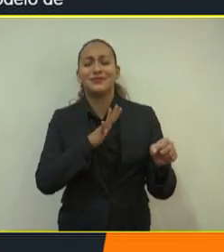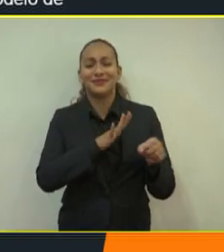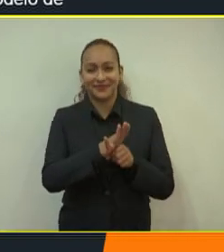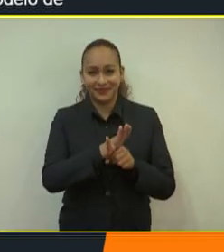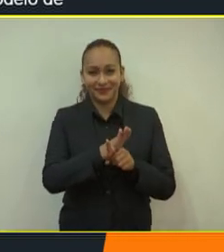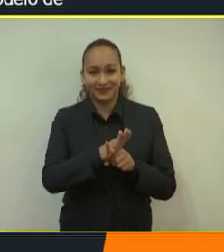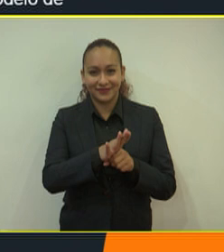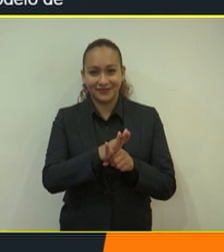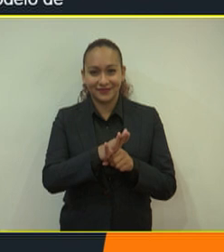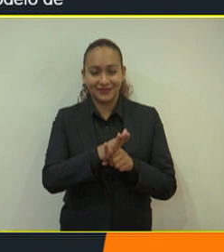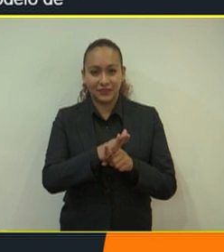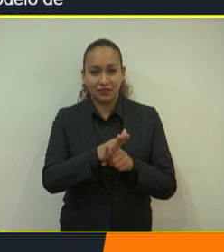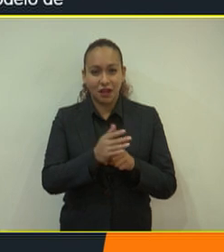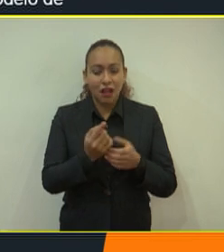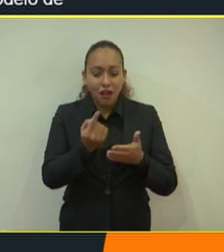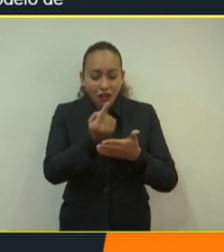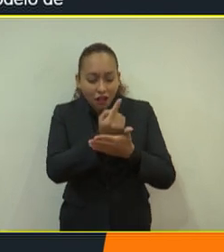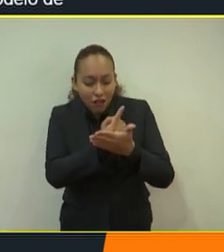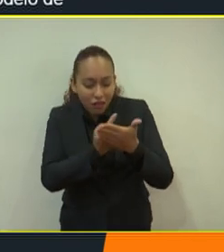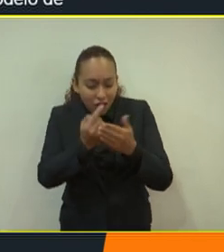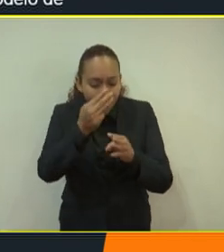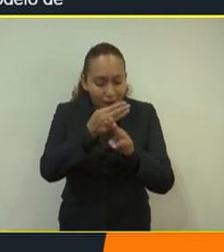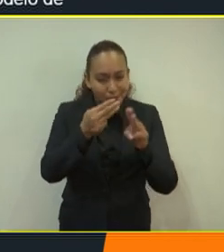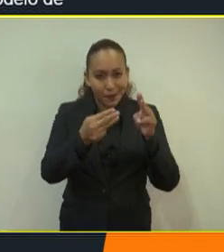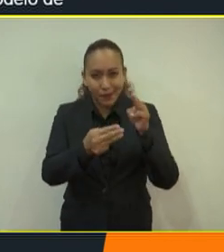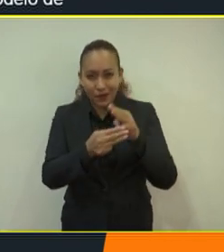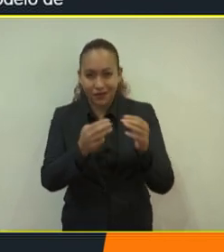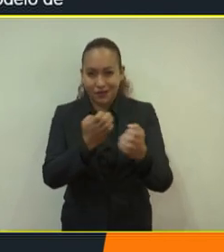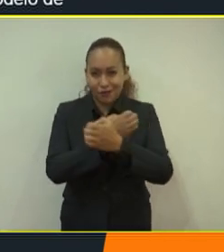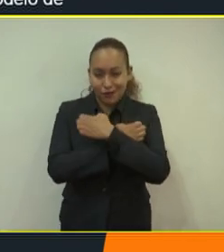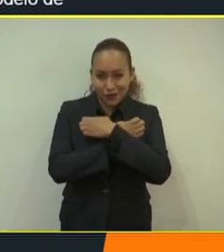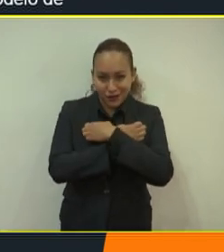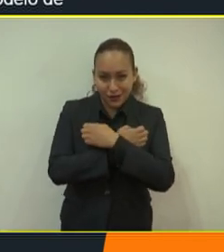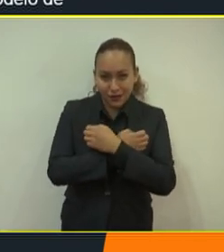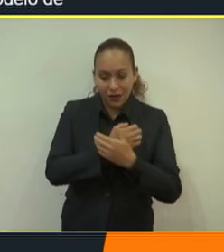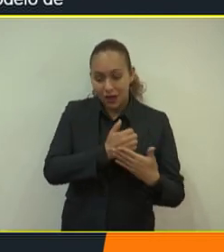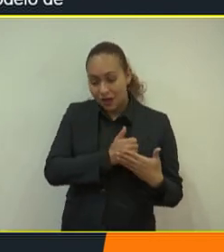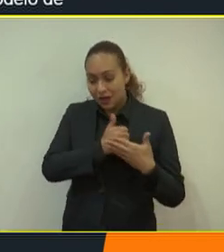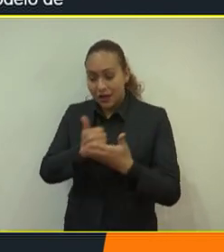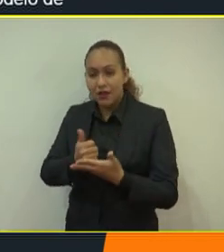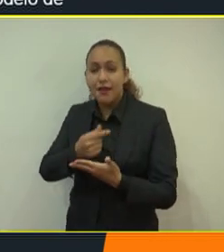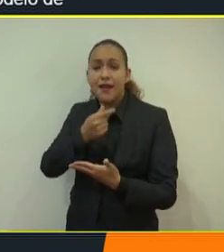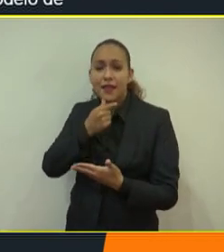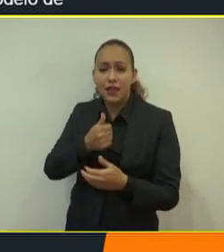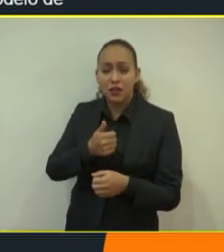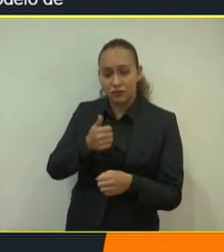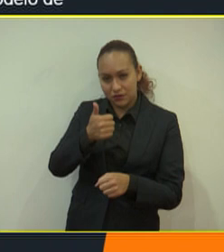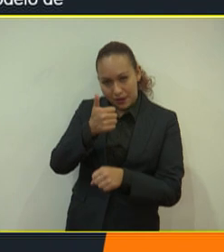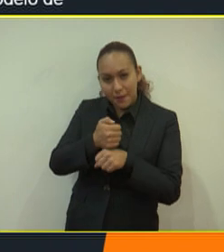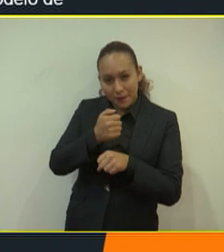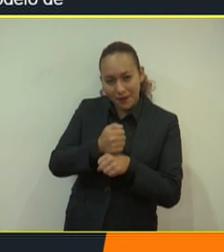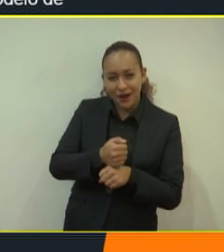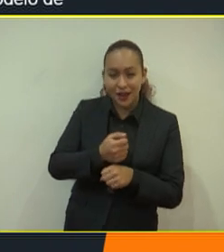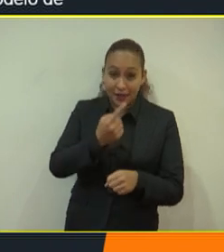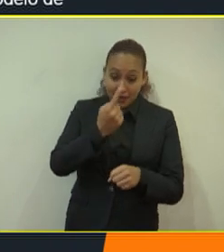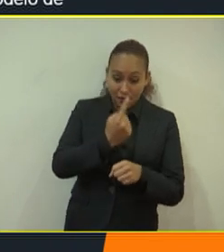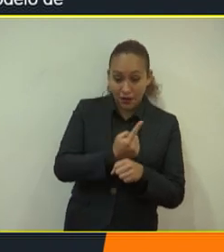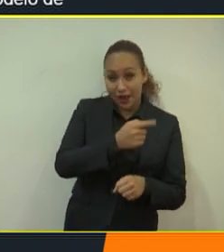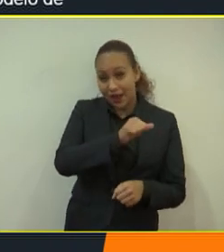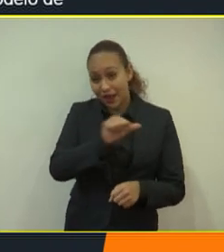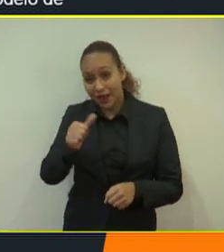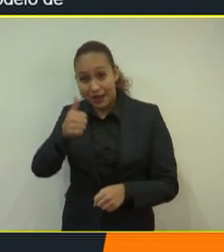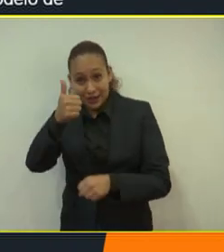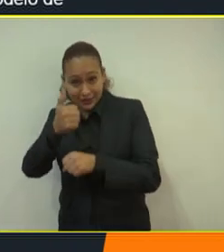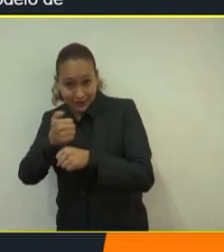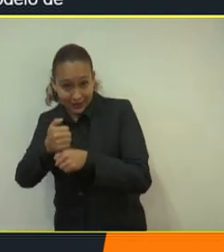en el diseño de material educativo que permita a los niños de tercero a sexto de primaria con una discapacidad visual